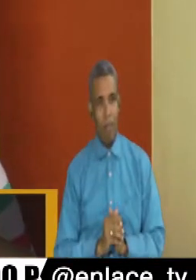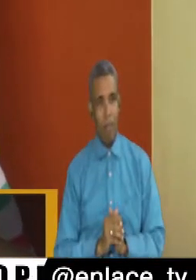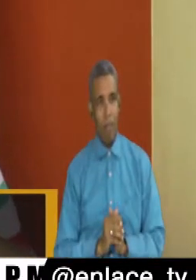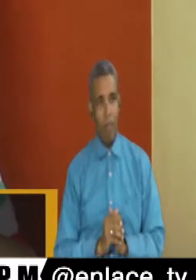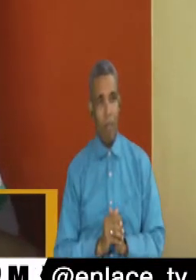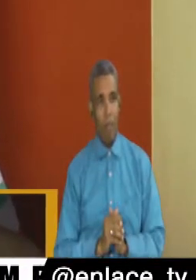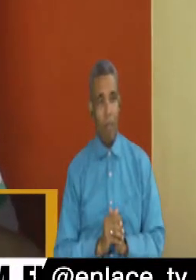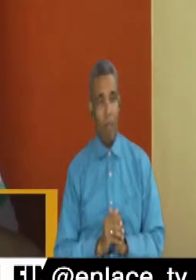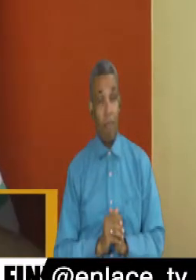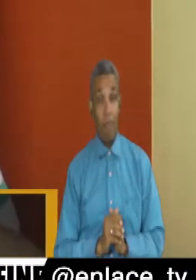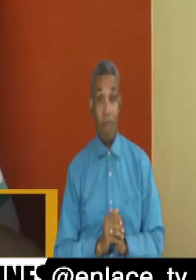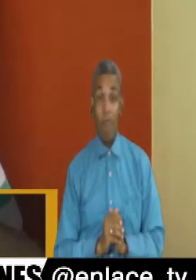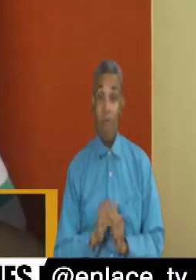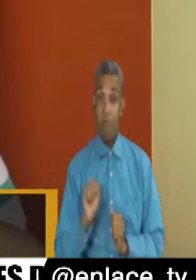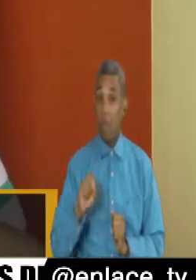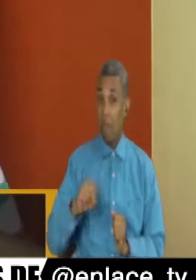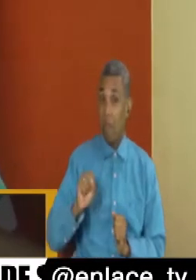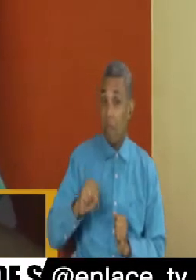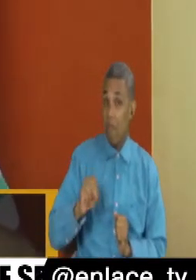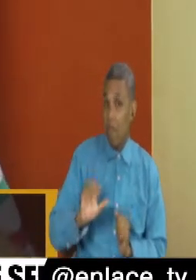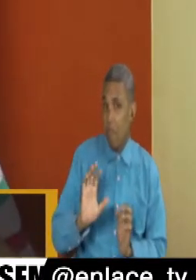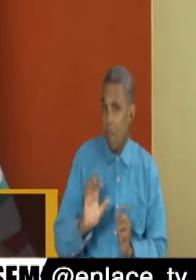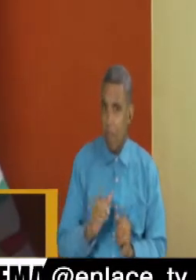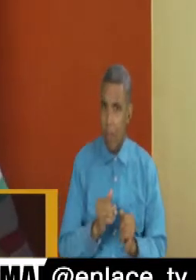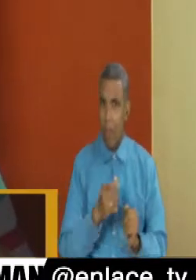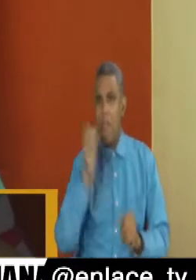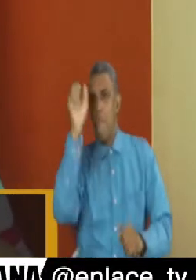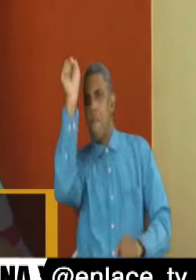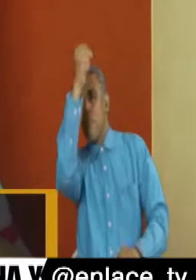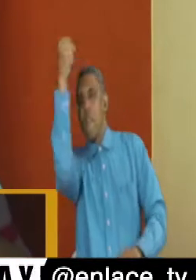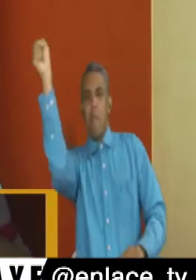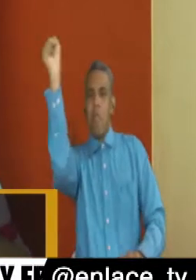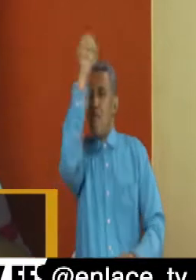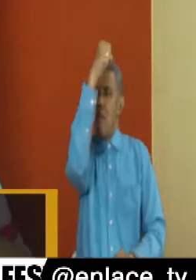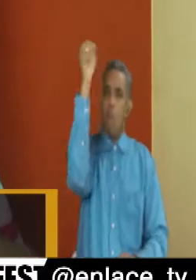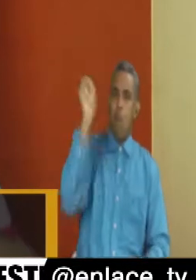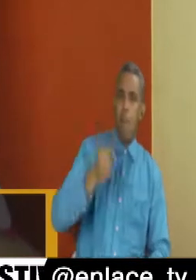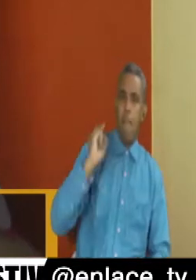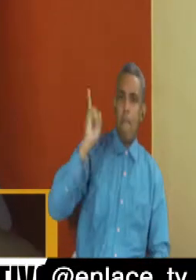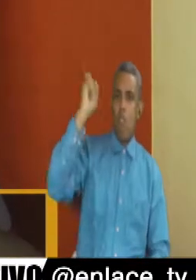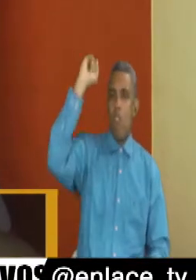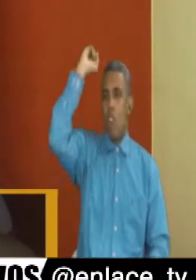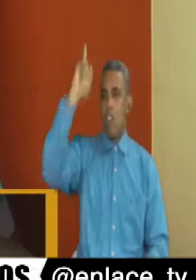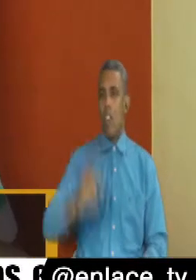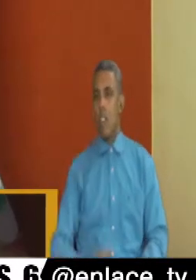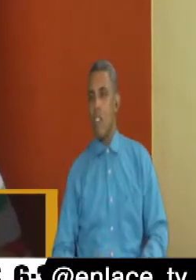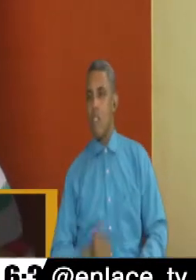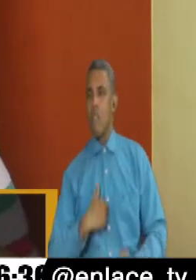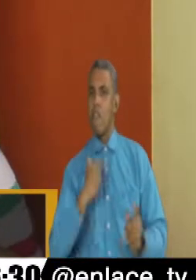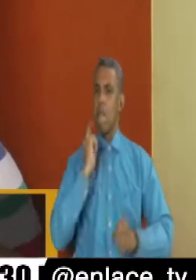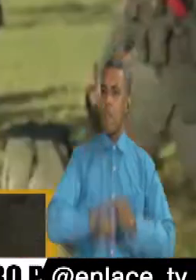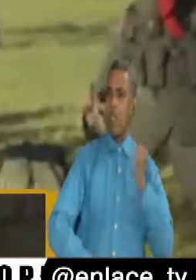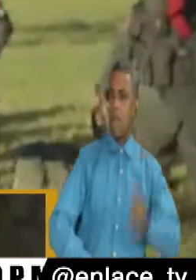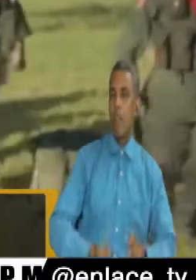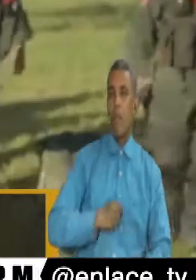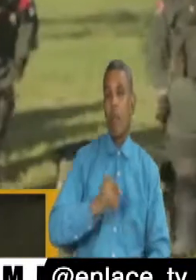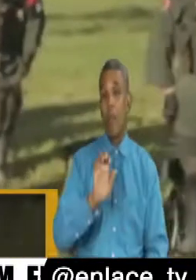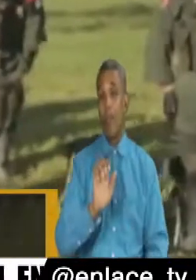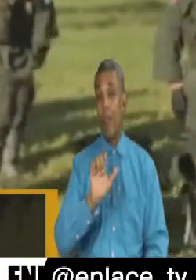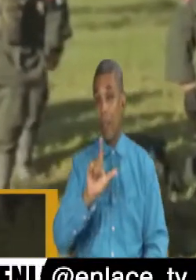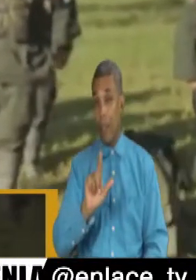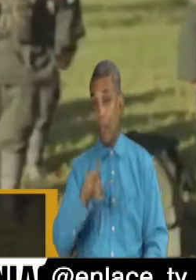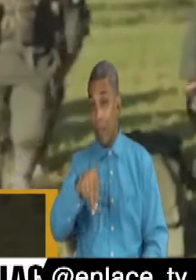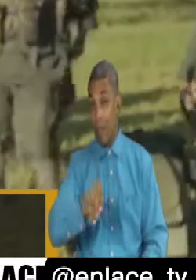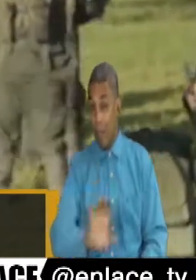le digo, hay indicios de posibles banderas, posibles actos políticos que pueda estar estableciendo el Ejército de Liberación Nacional en la región del